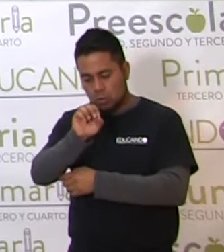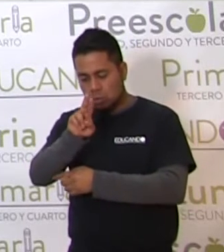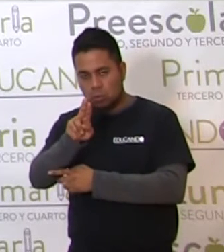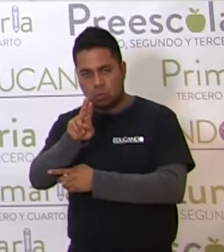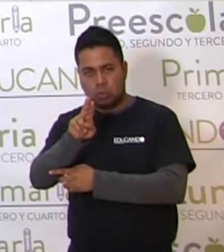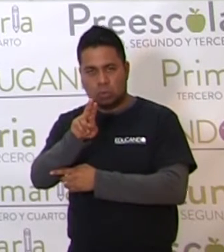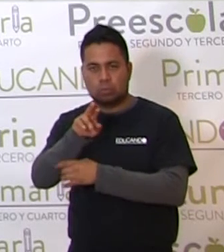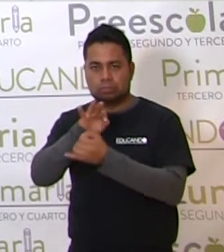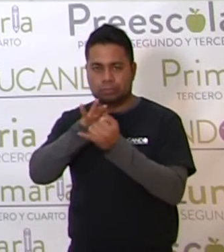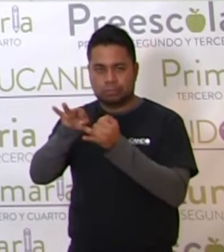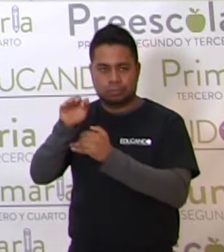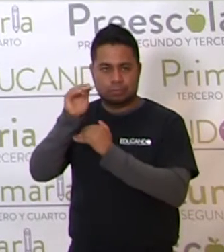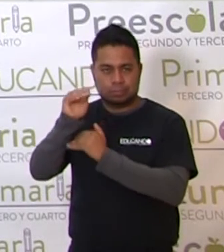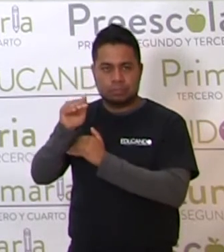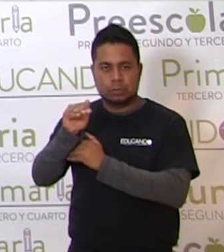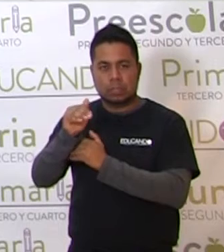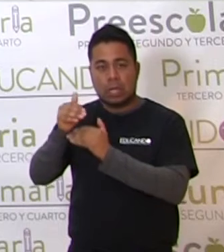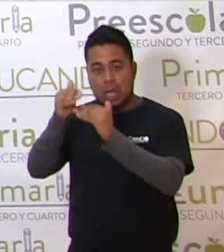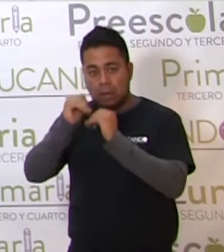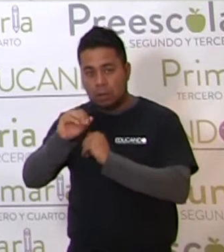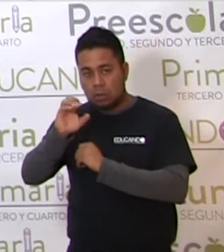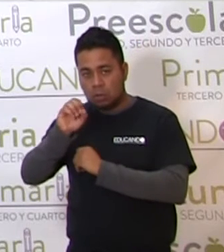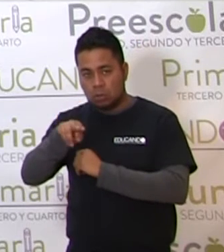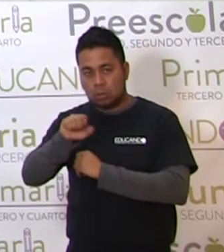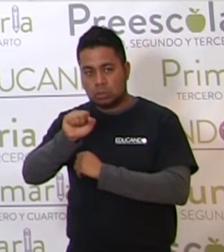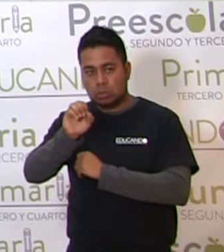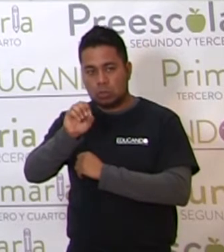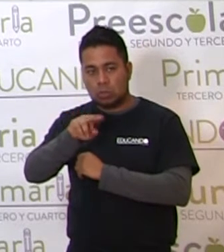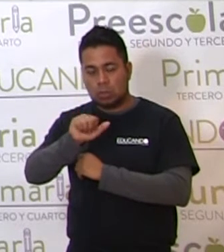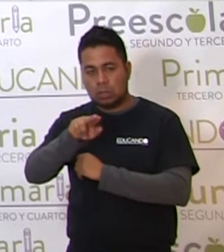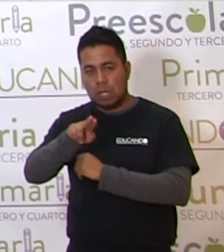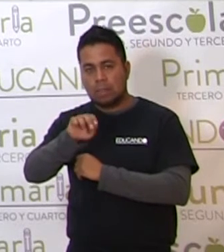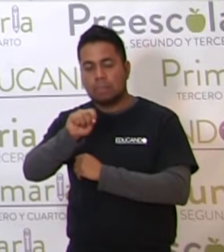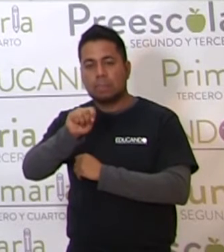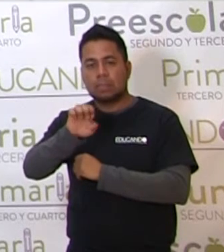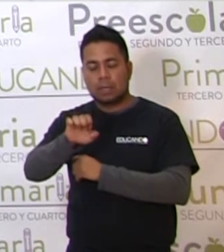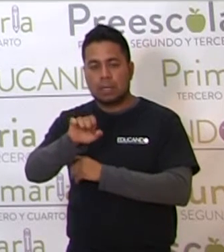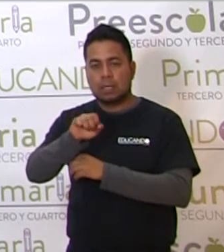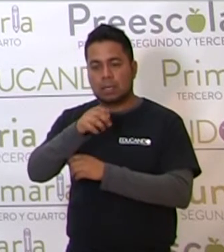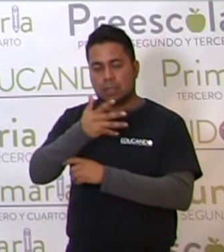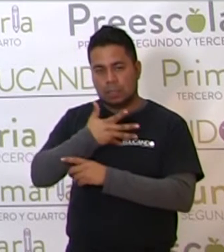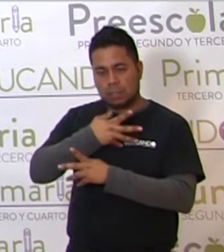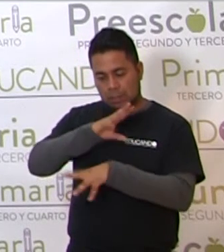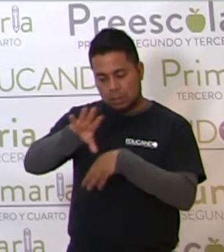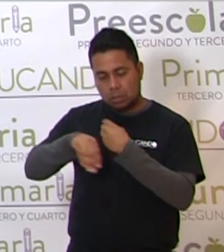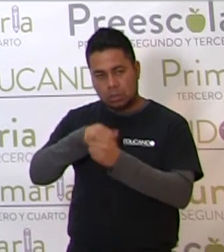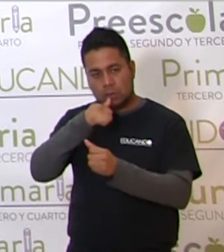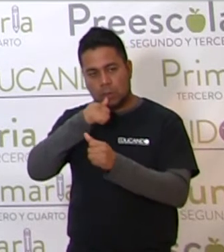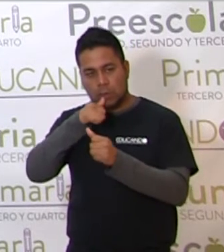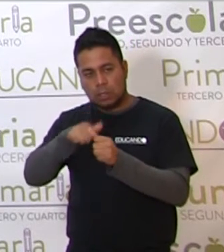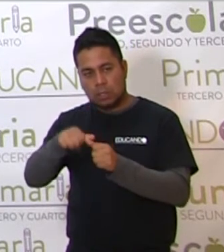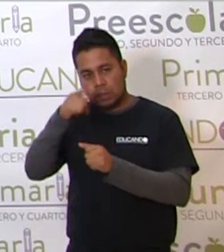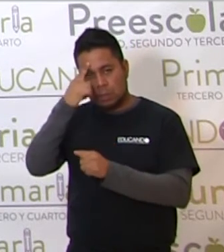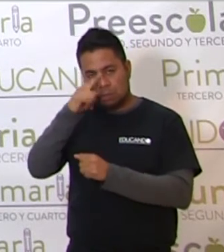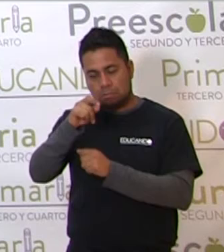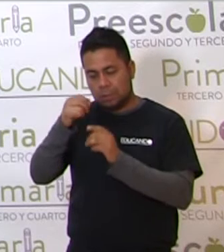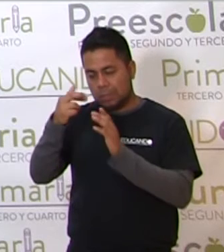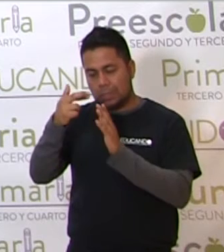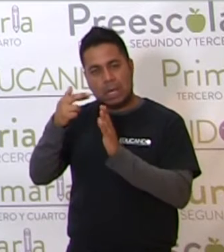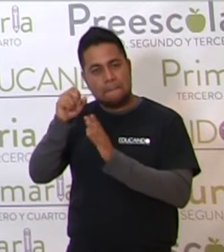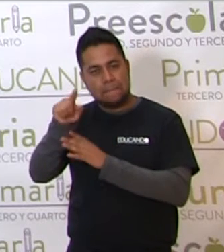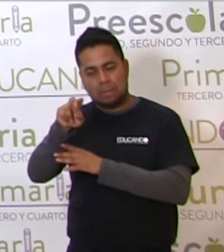la consonante dice que coinciden vocales y consonantes en las